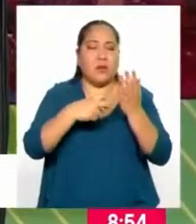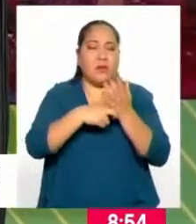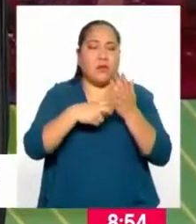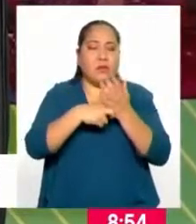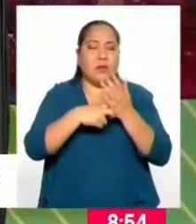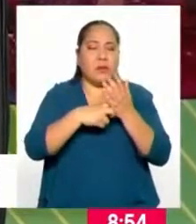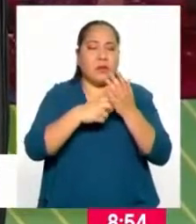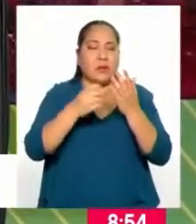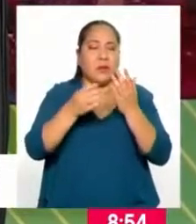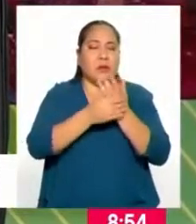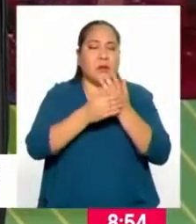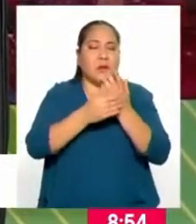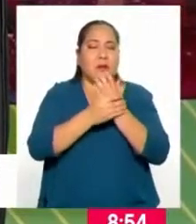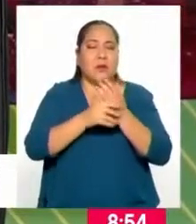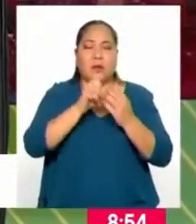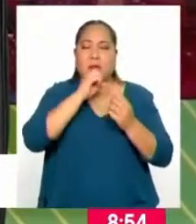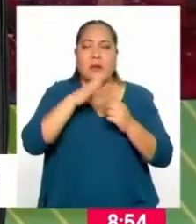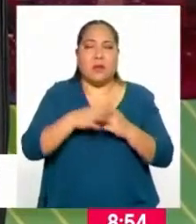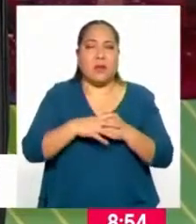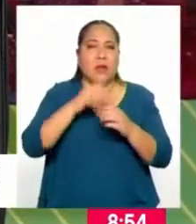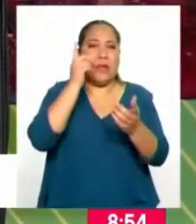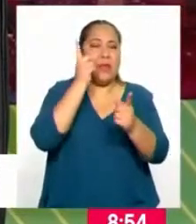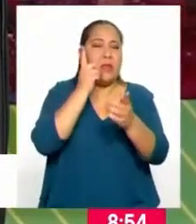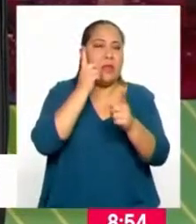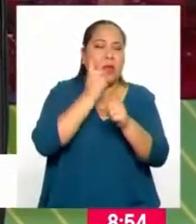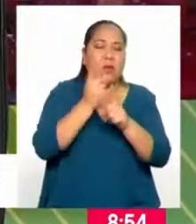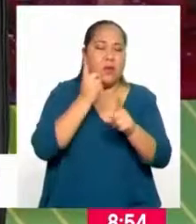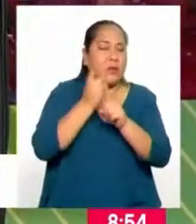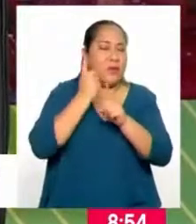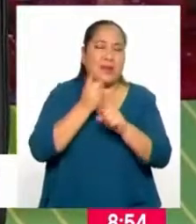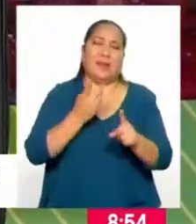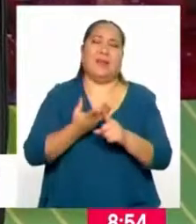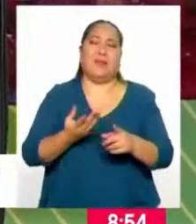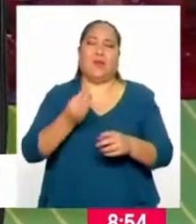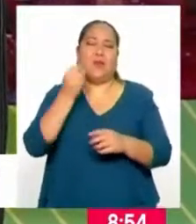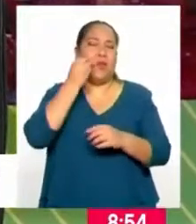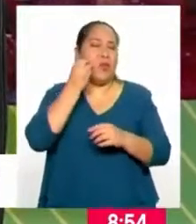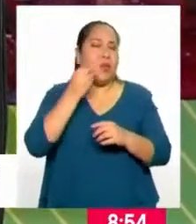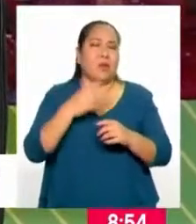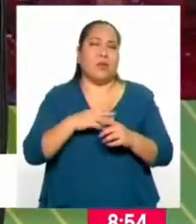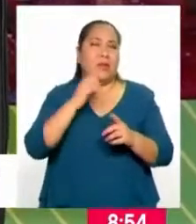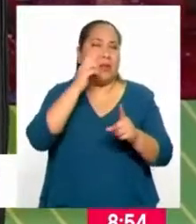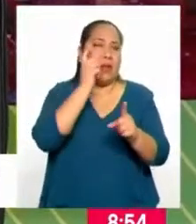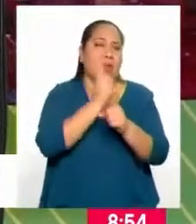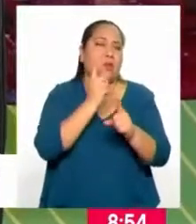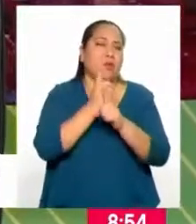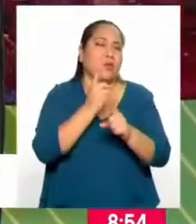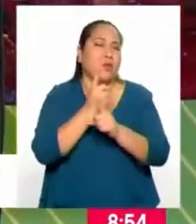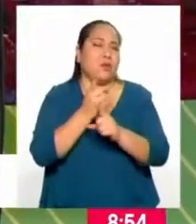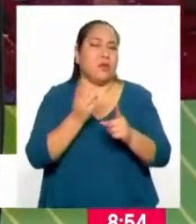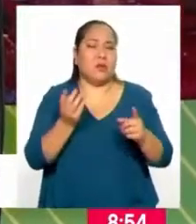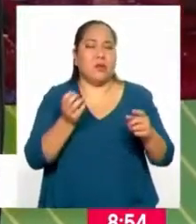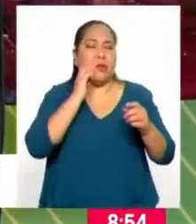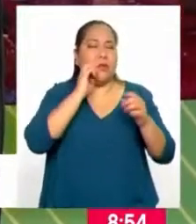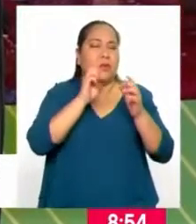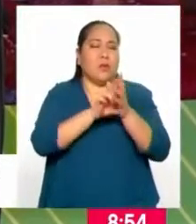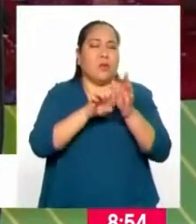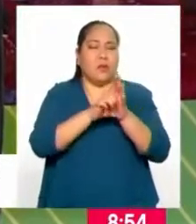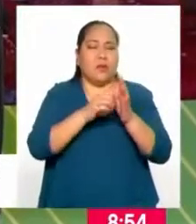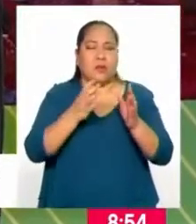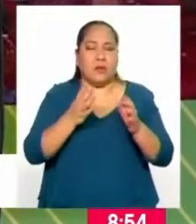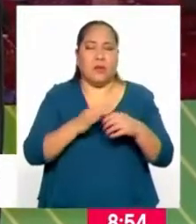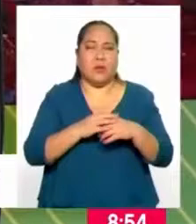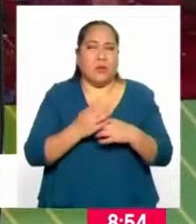cuenta un conjunto de denuncias que son absolutamente absurdas. Por ejemplo, denuncias tan absurdas que consideraban al presidente de la República como